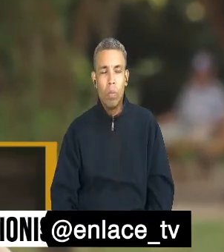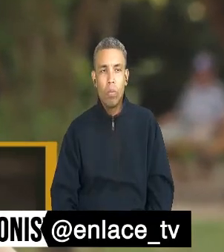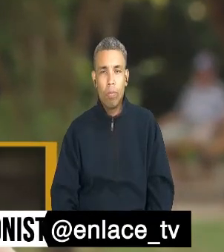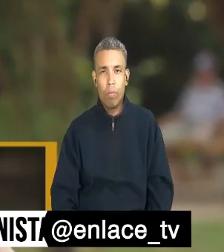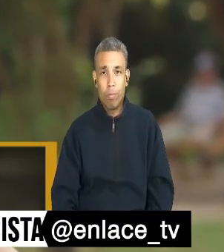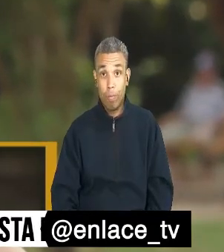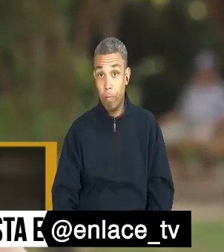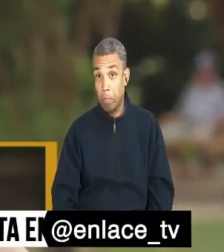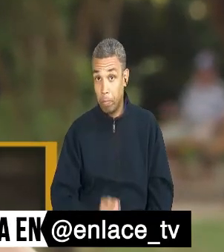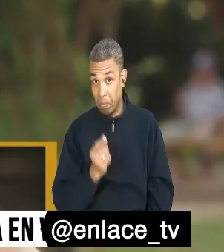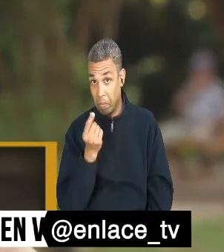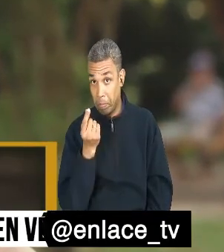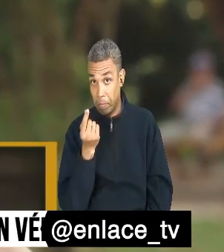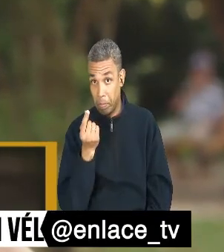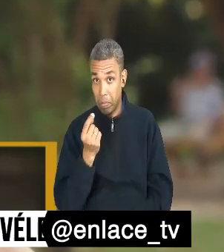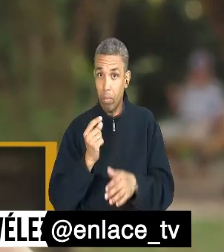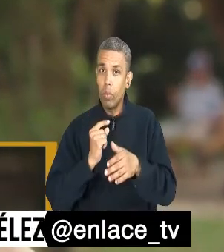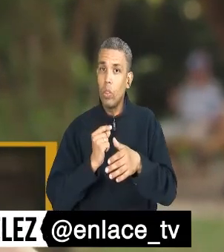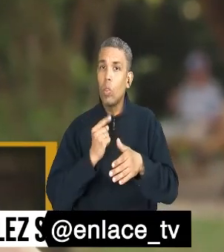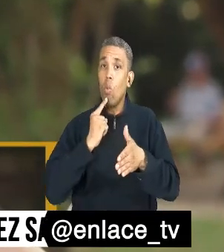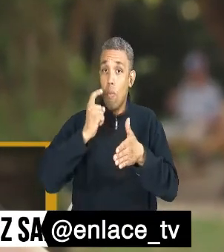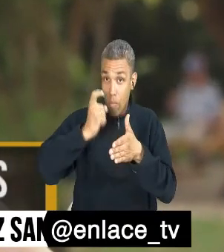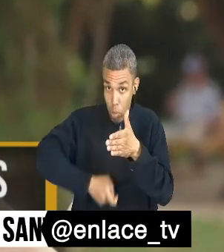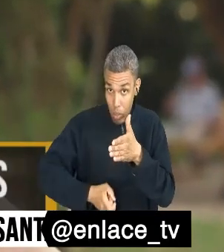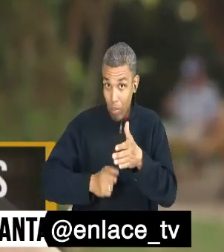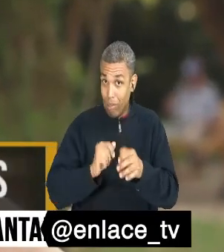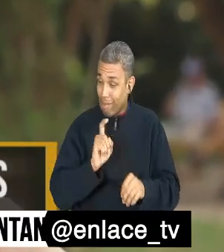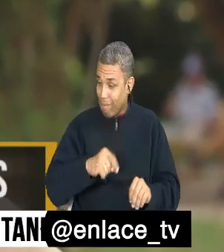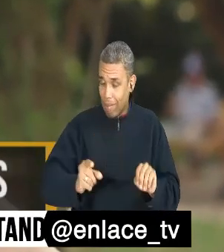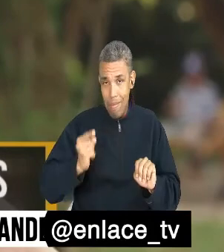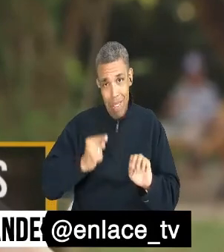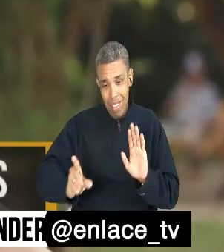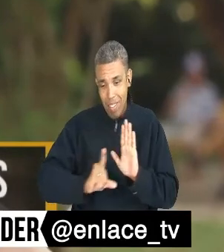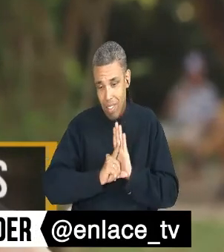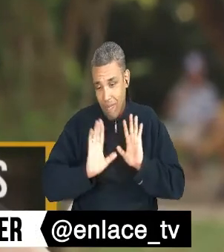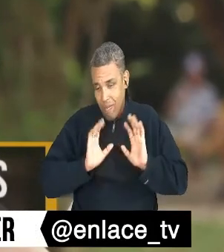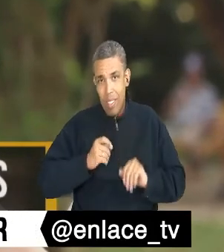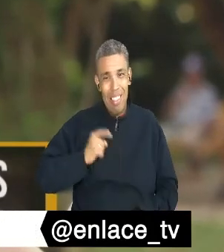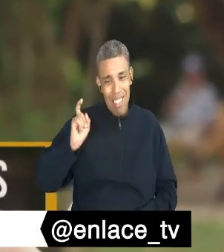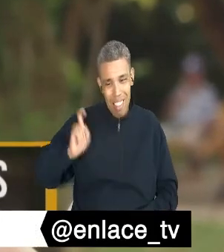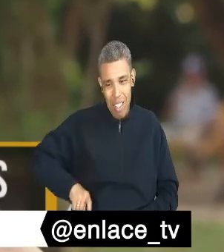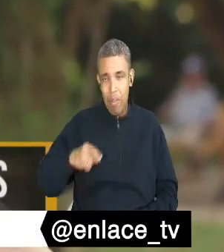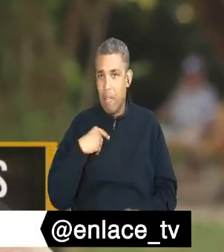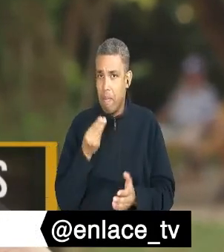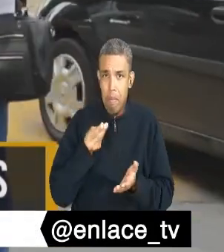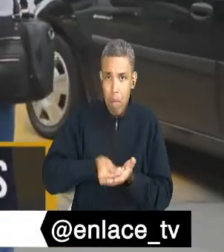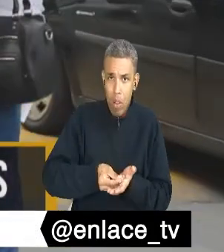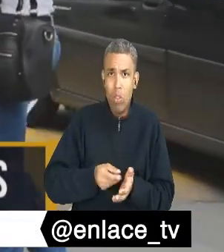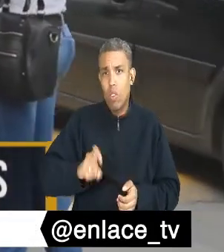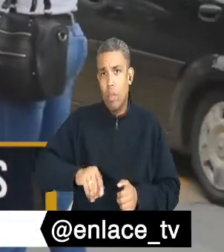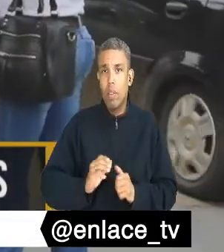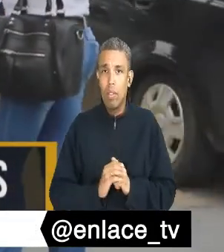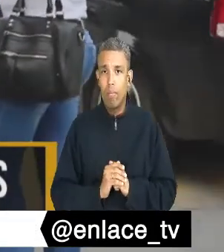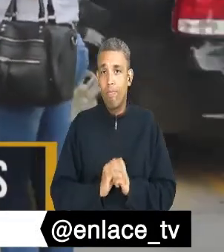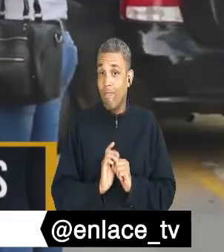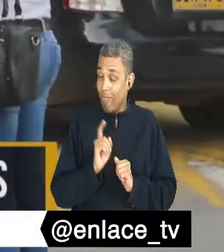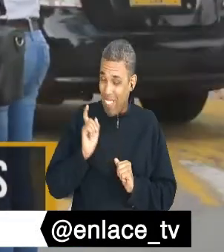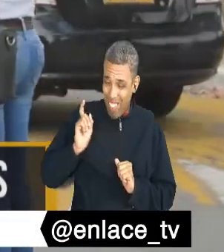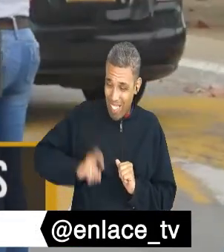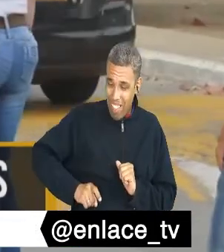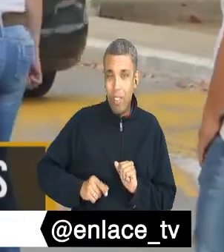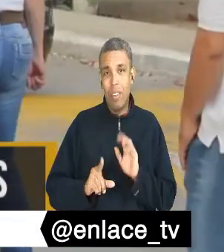lugar, con el pago de los impuestos, después es una obligación y un deber formal y la persona pues automáticamente cumple con sus obligaciones.